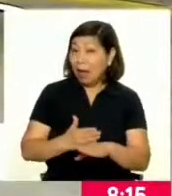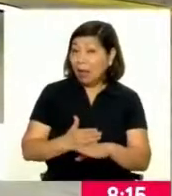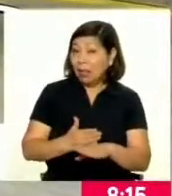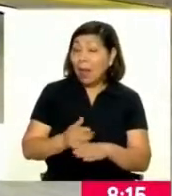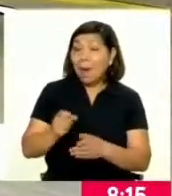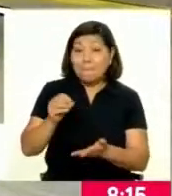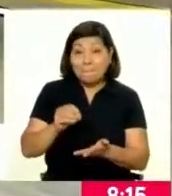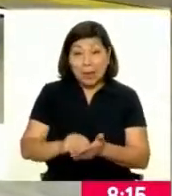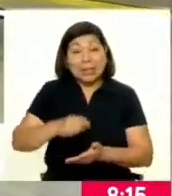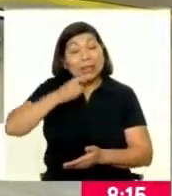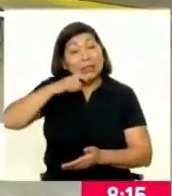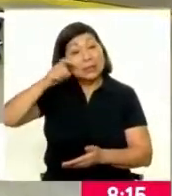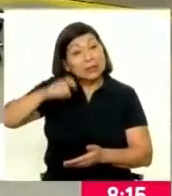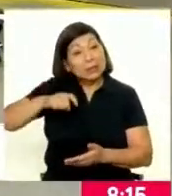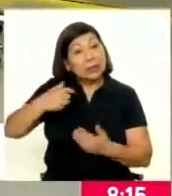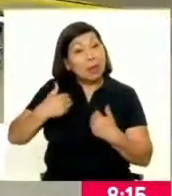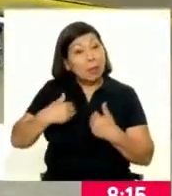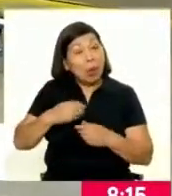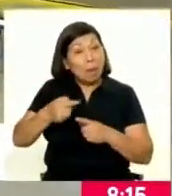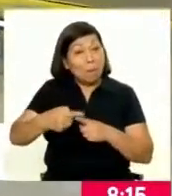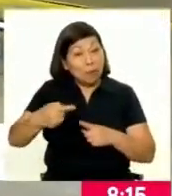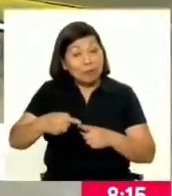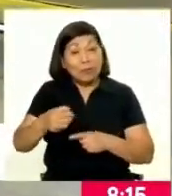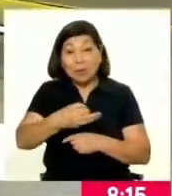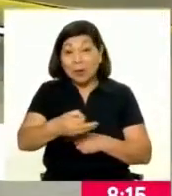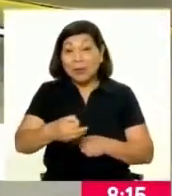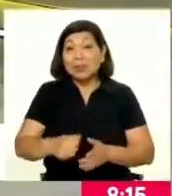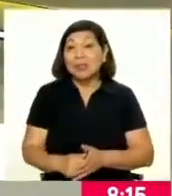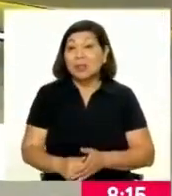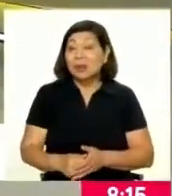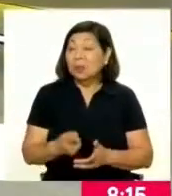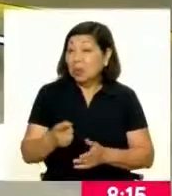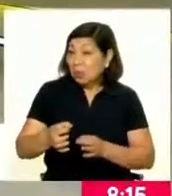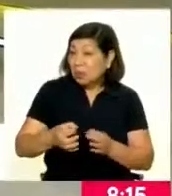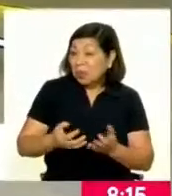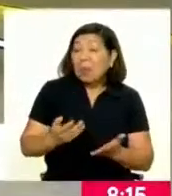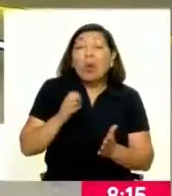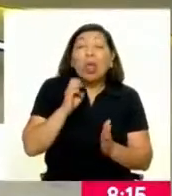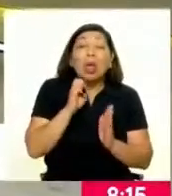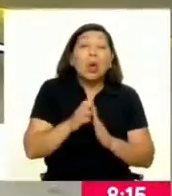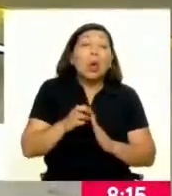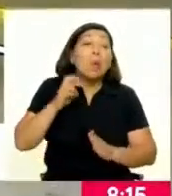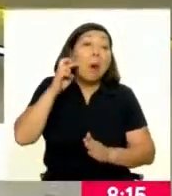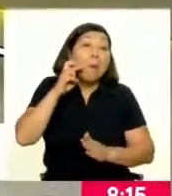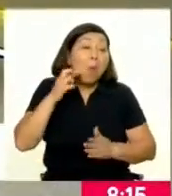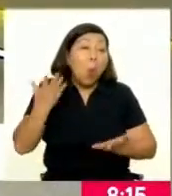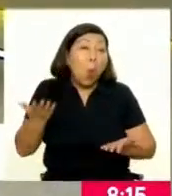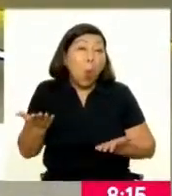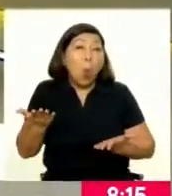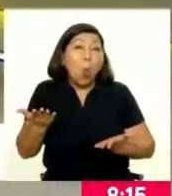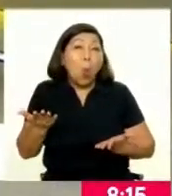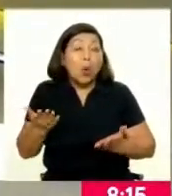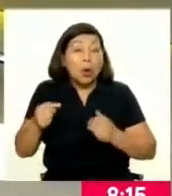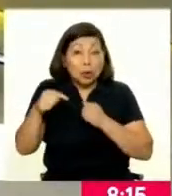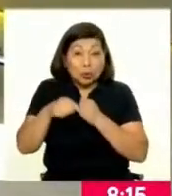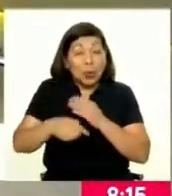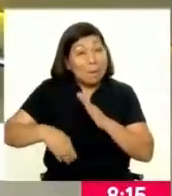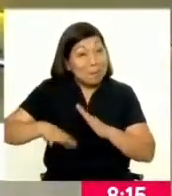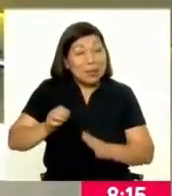más personal a determinada región? Si nos podría dar casos, por ejemplo, en Puno, en la zona sur.